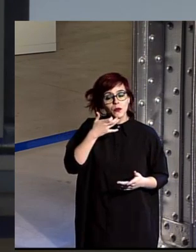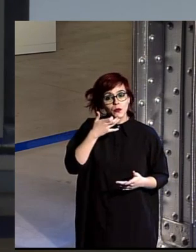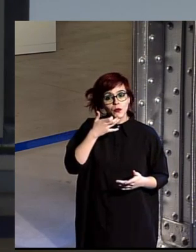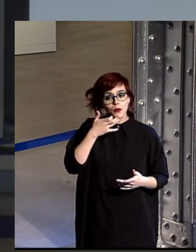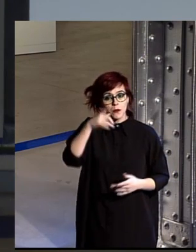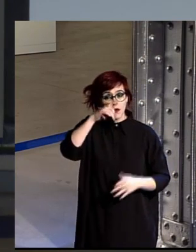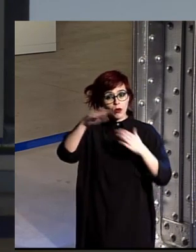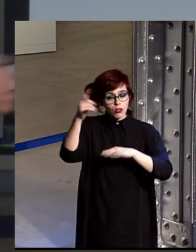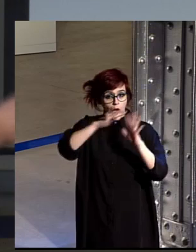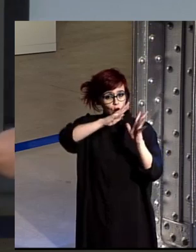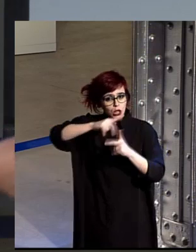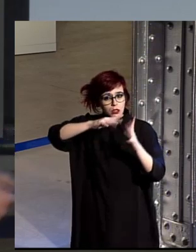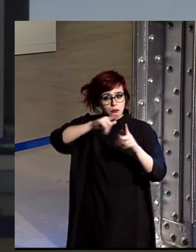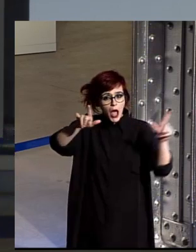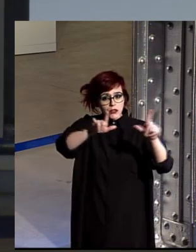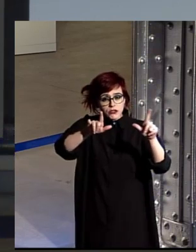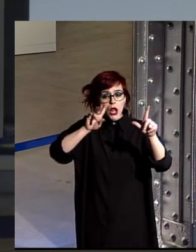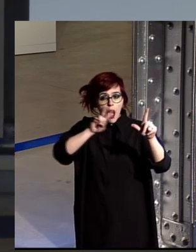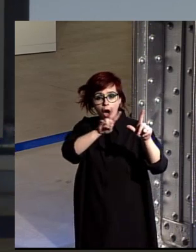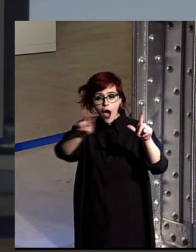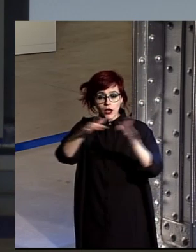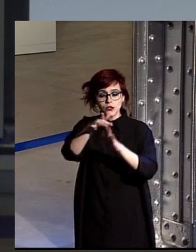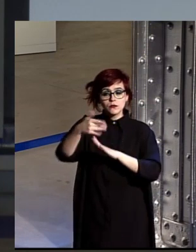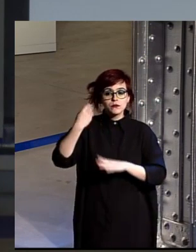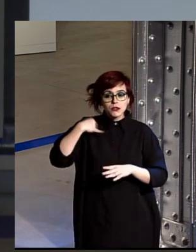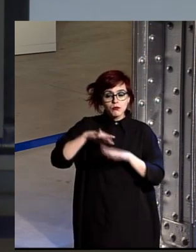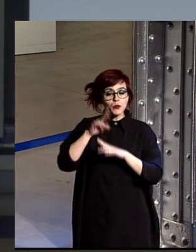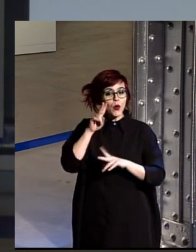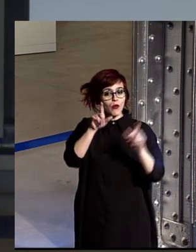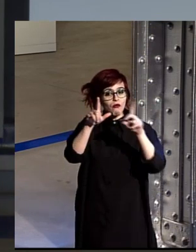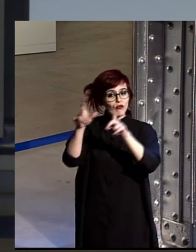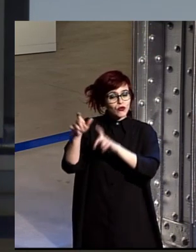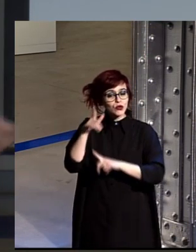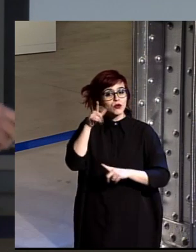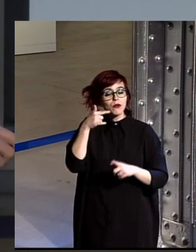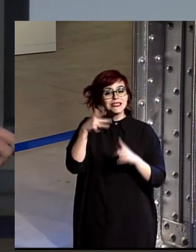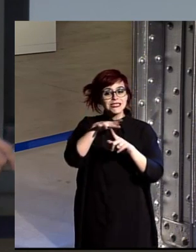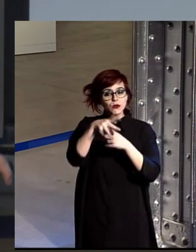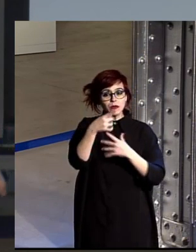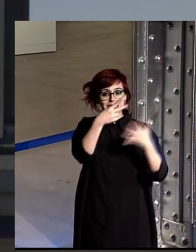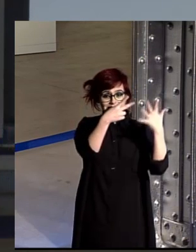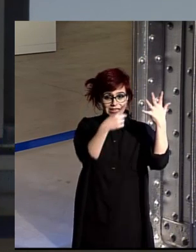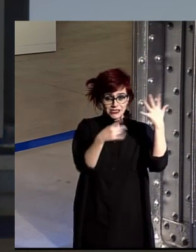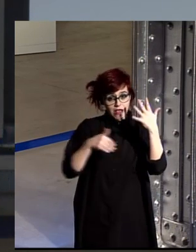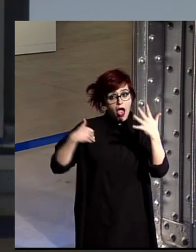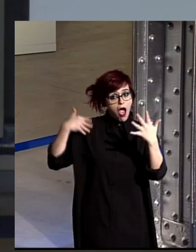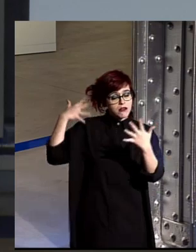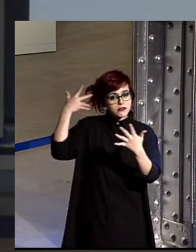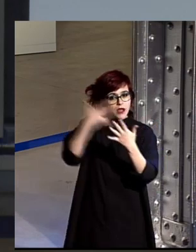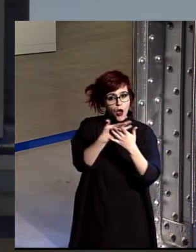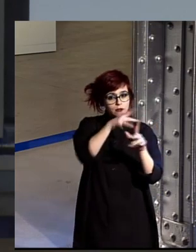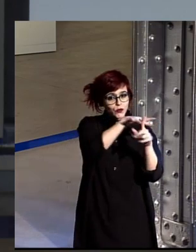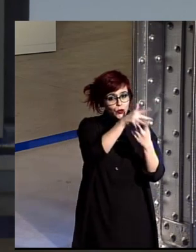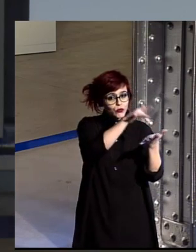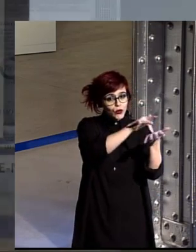empezamos en todos los telediarios a revisar y salían infografías tan bonitas como esta, en la que mostraban todos los casos desde el 76 hasta la actualidad, pues te das